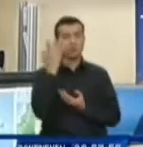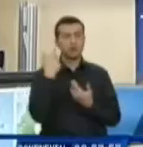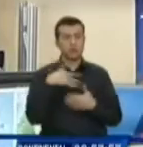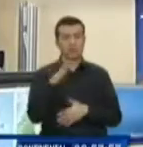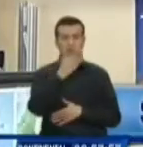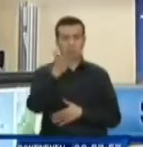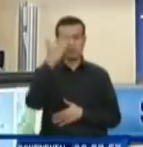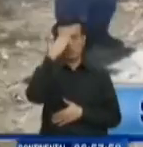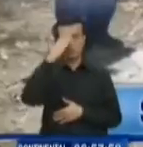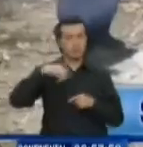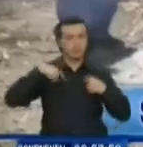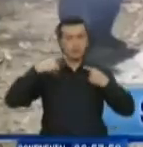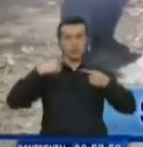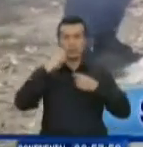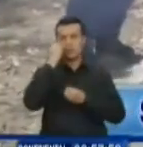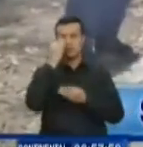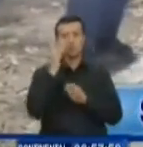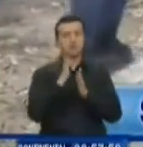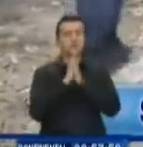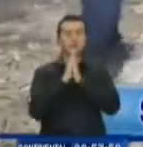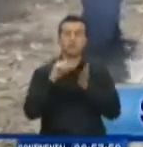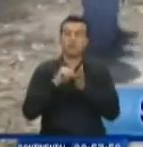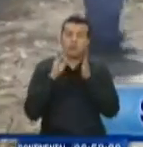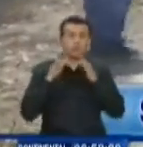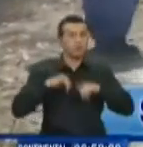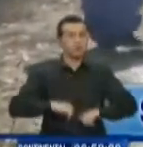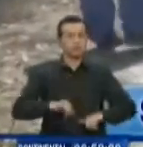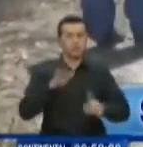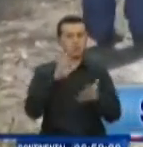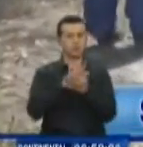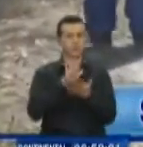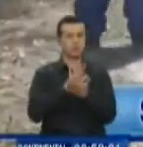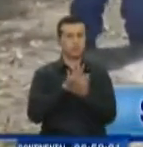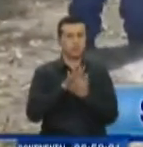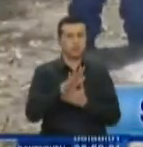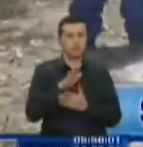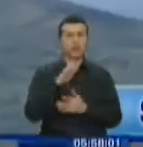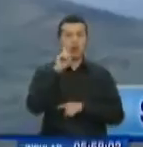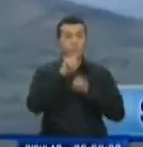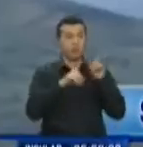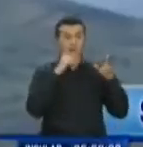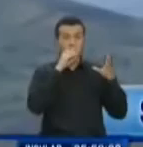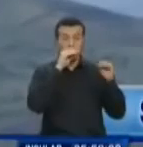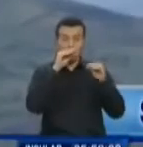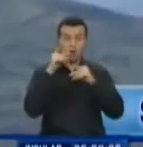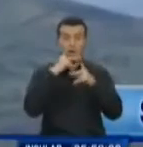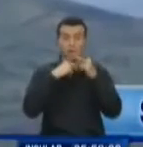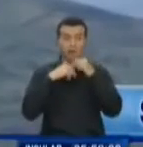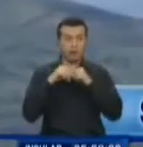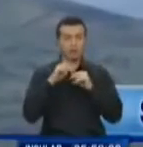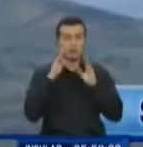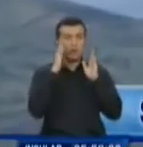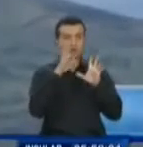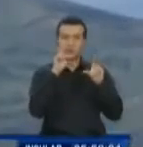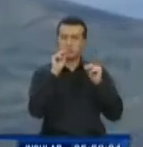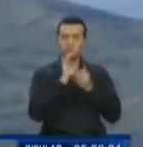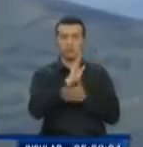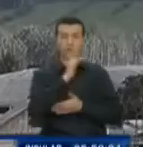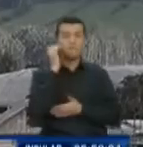los informes diarios. Se pide a la ciudadanía mantener la calma y no hacer caso de rumores, pues es imposible